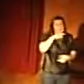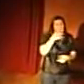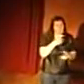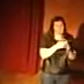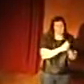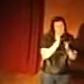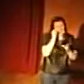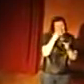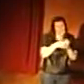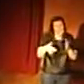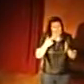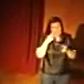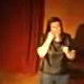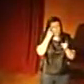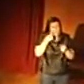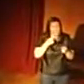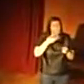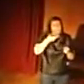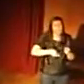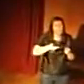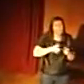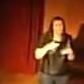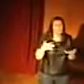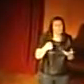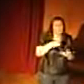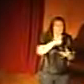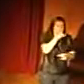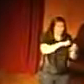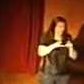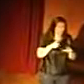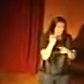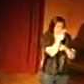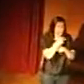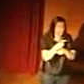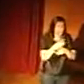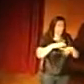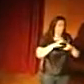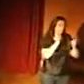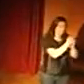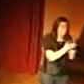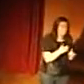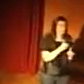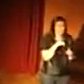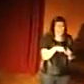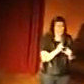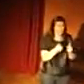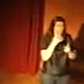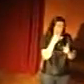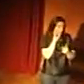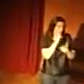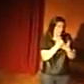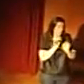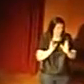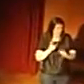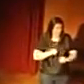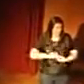charla la importancia que para estos paisajistas tanto estos primeros como luego ya del pleno Romanticismo la importancia de